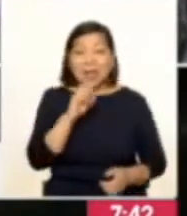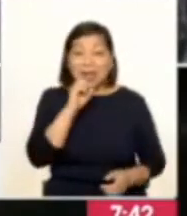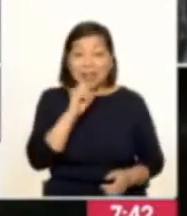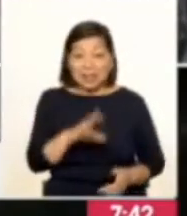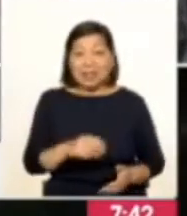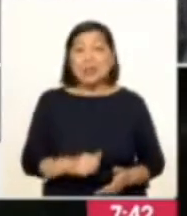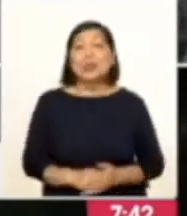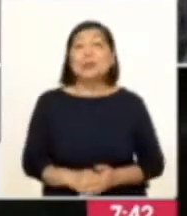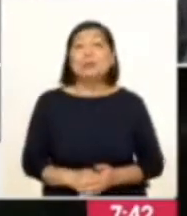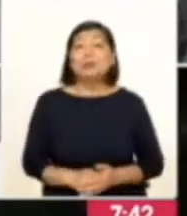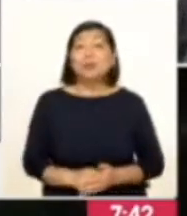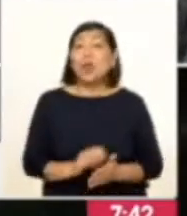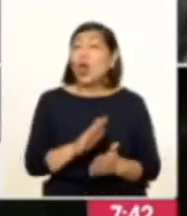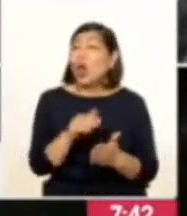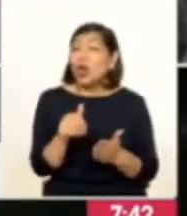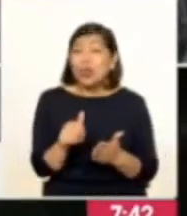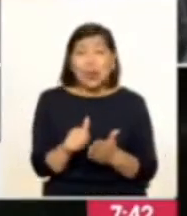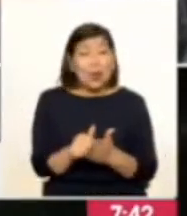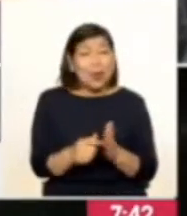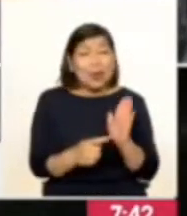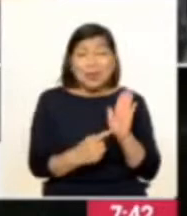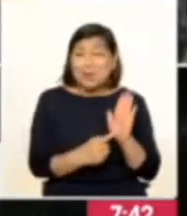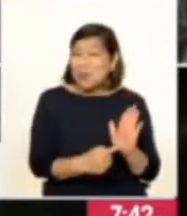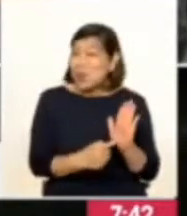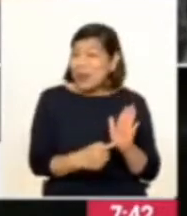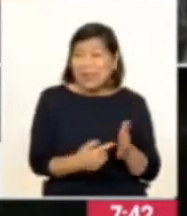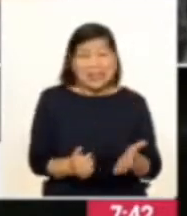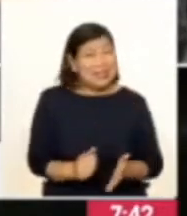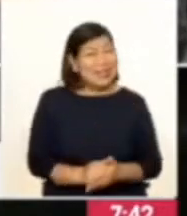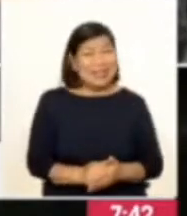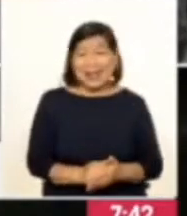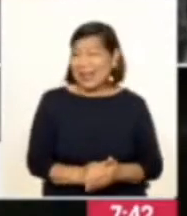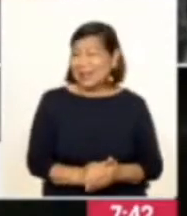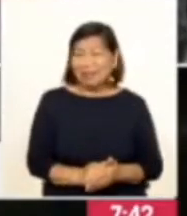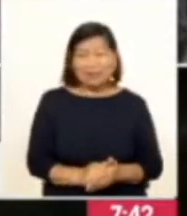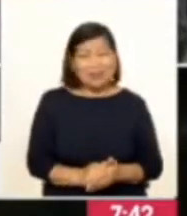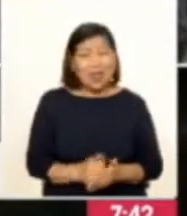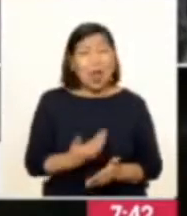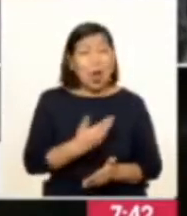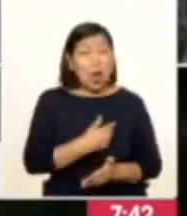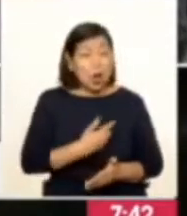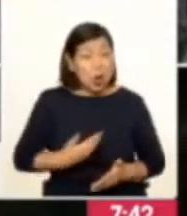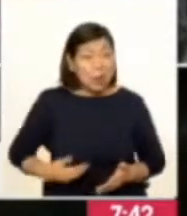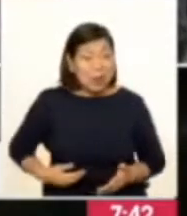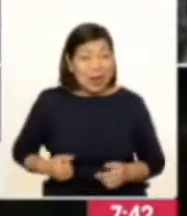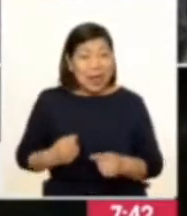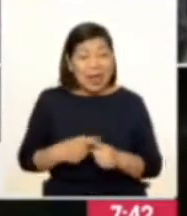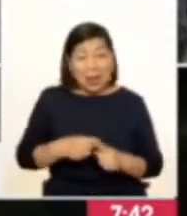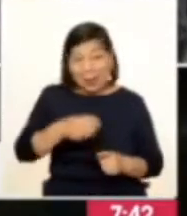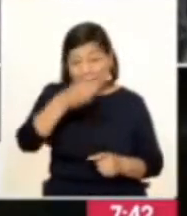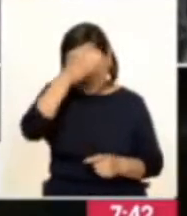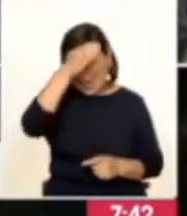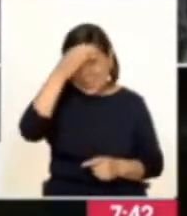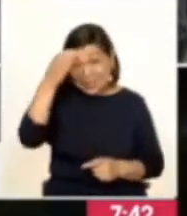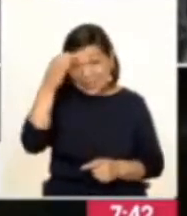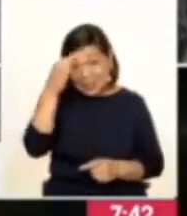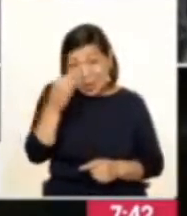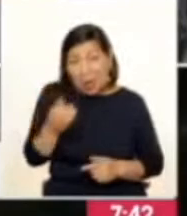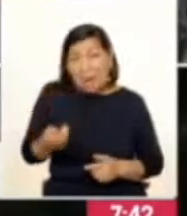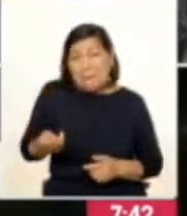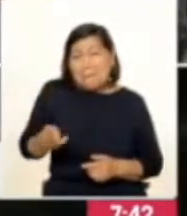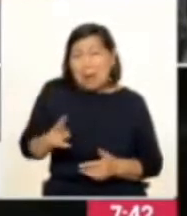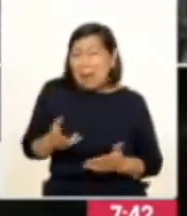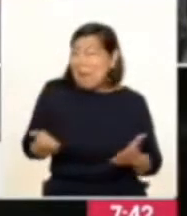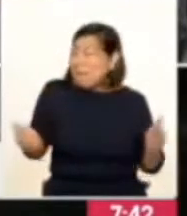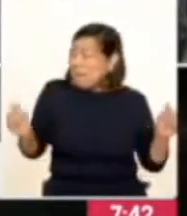manifestado públicamente toda la evidencia empírica muestra que durante el gobierno del expresidente Castillo ha habido Pues